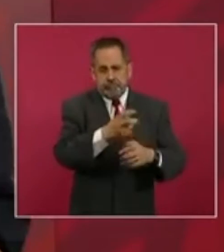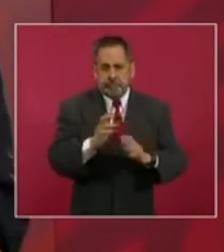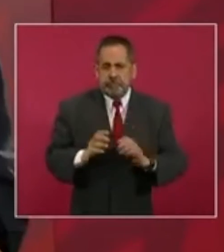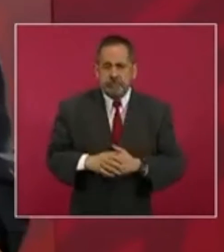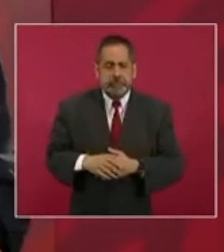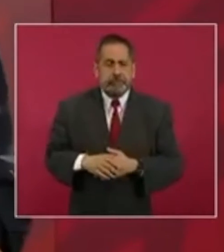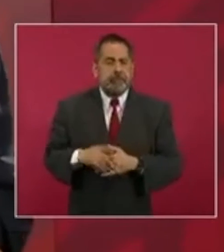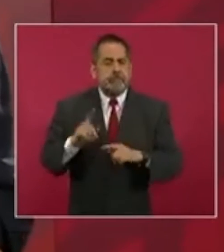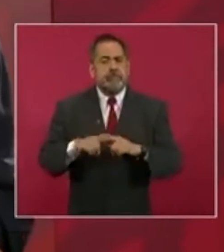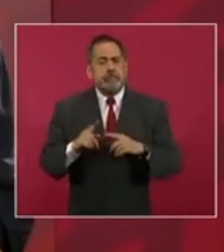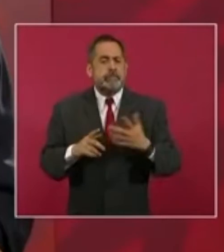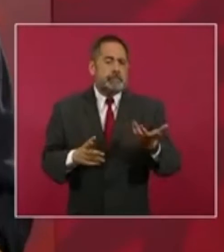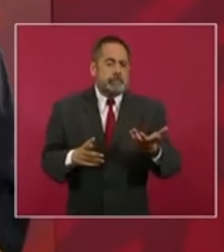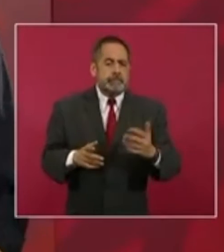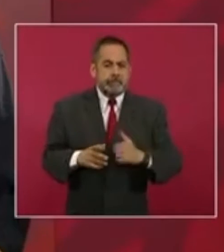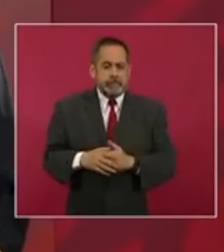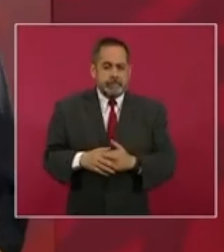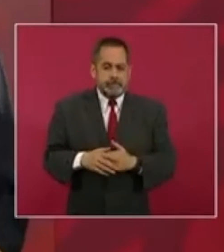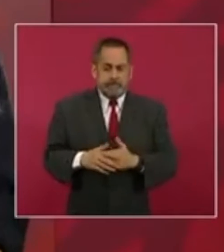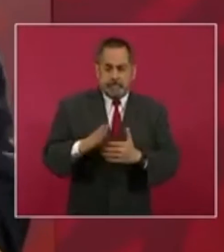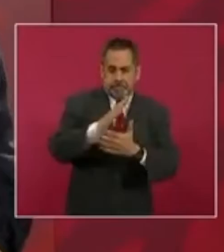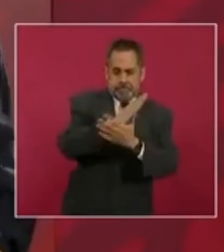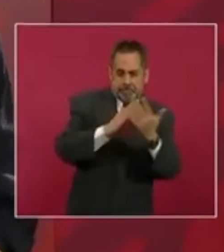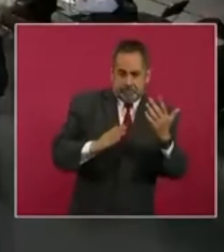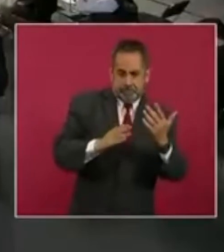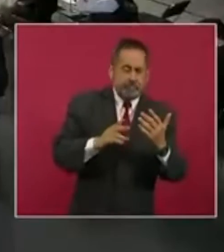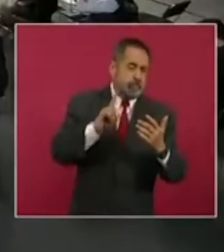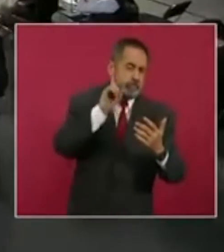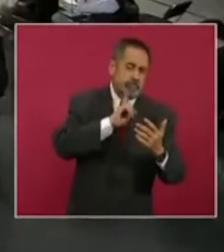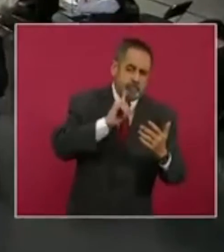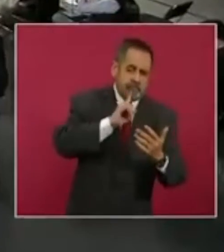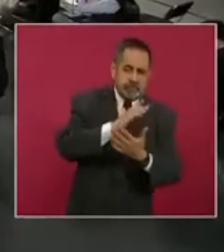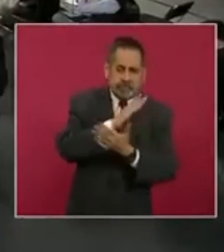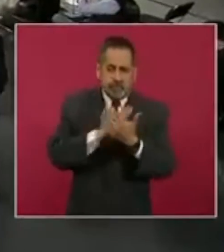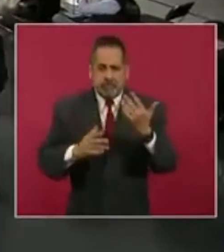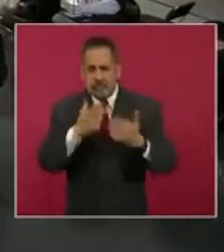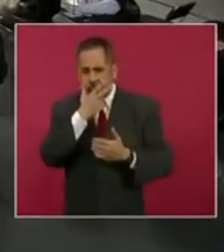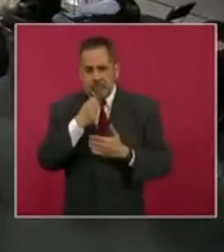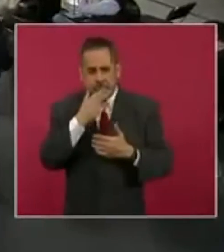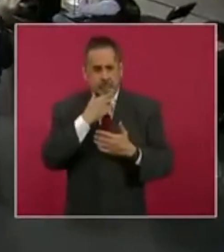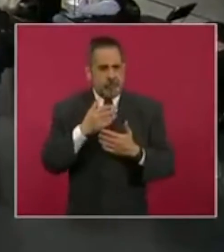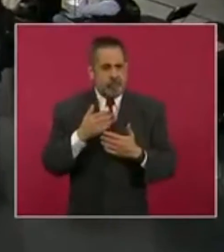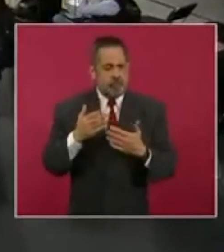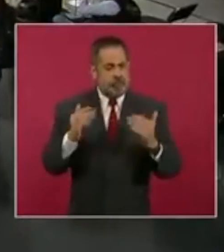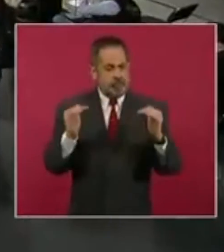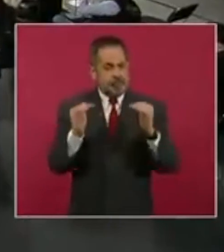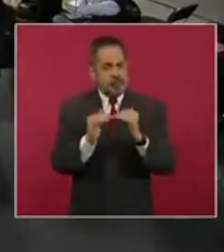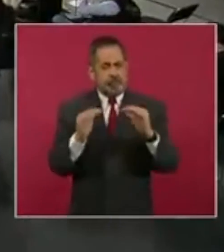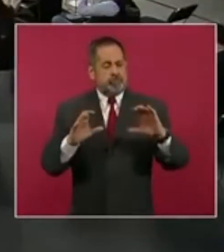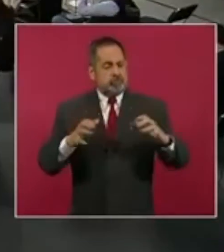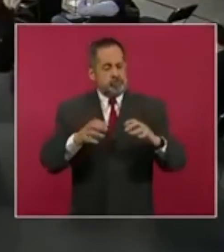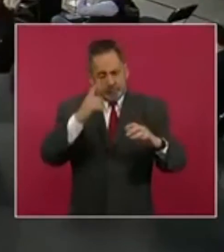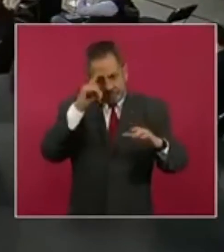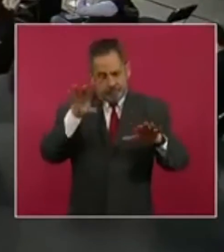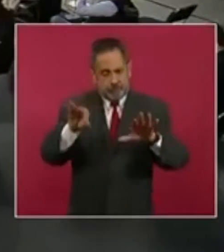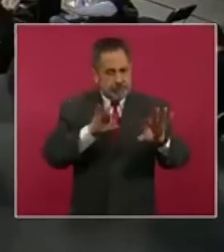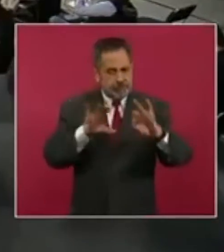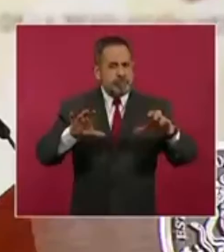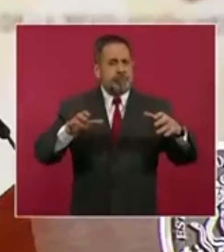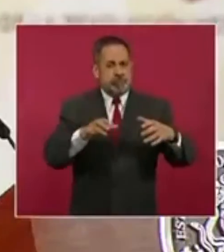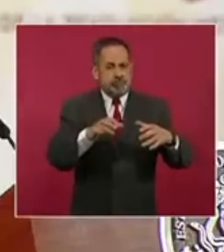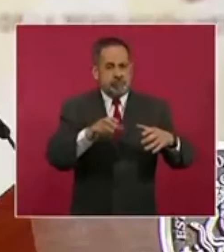Buscando que sean mitad mujeres, mitad hombres. A pregunta expresa sobre que el Tribunal Electoral